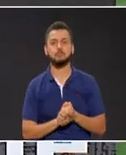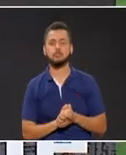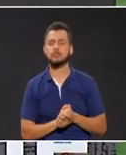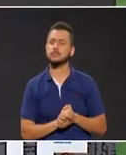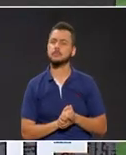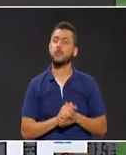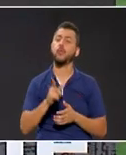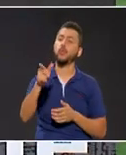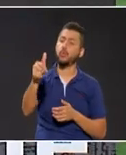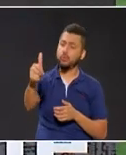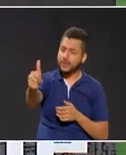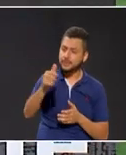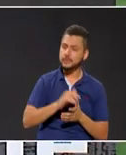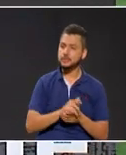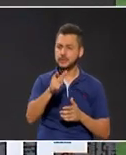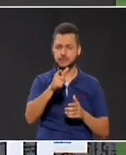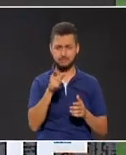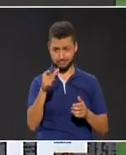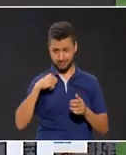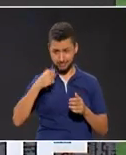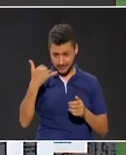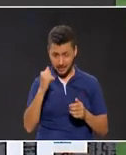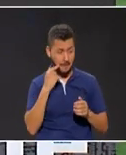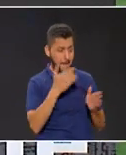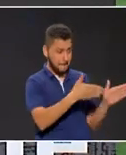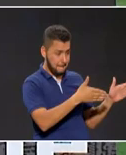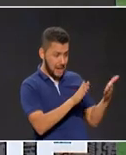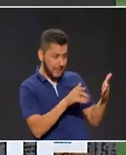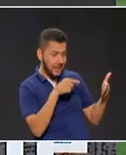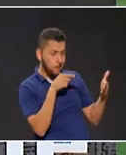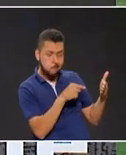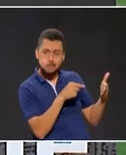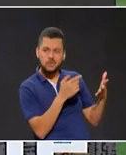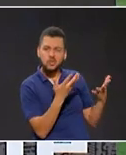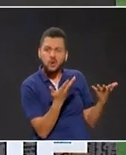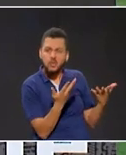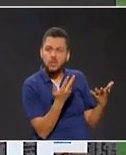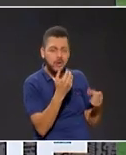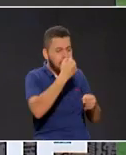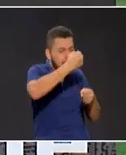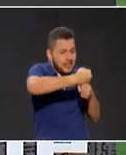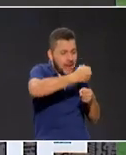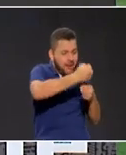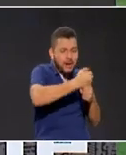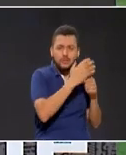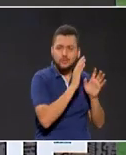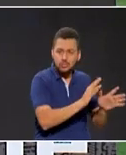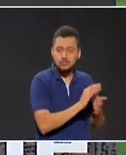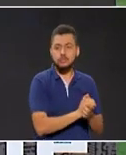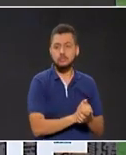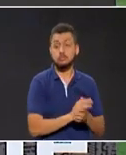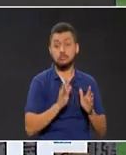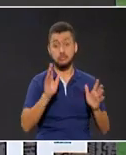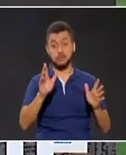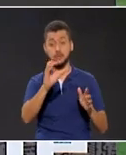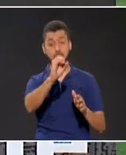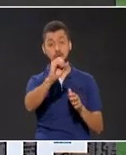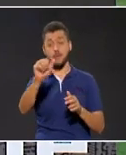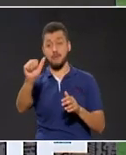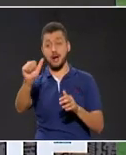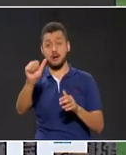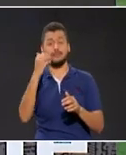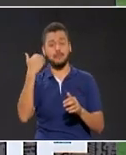Ustedes lo han dicho, varios de ustedes lo han mencionado, primer empleo, pero último empleo, porque pareciera que el adulto pues tiene tiempo porque ya